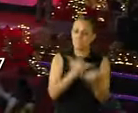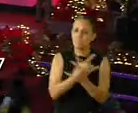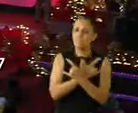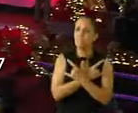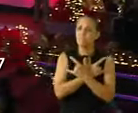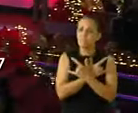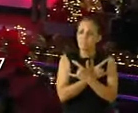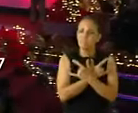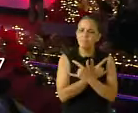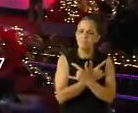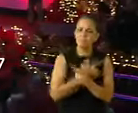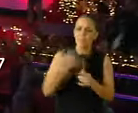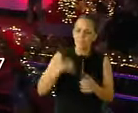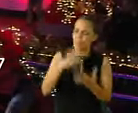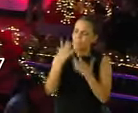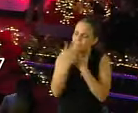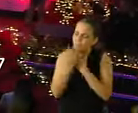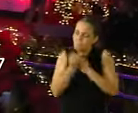que deseamos, es